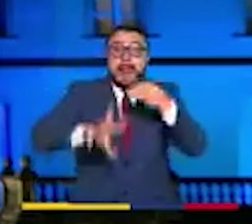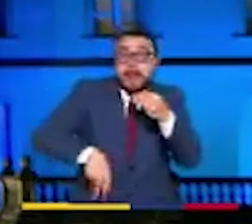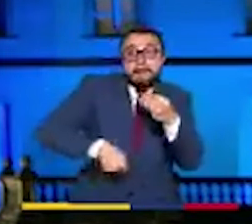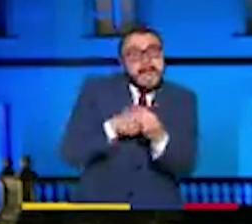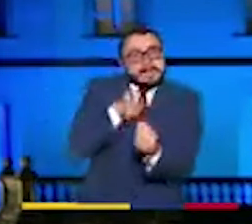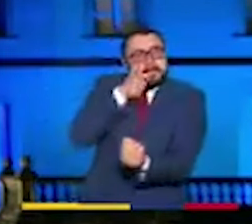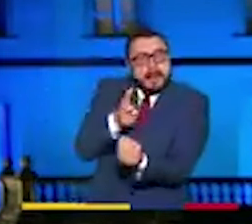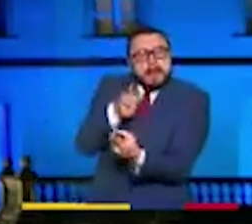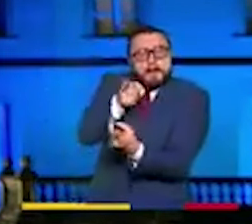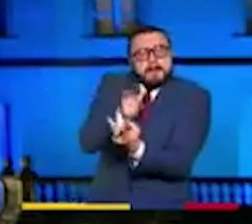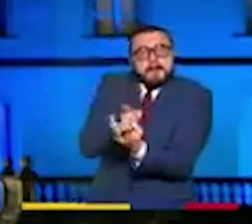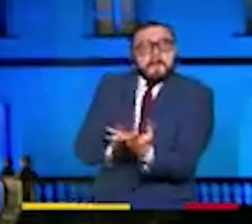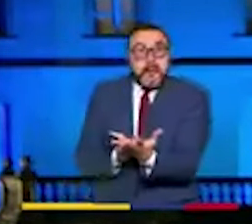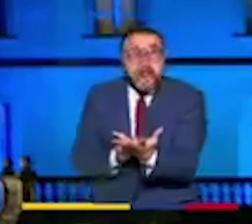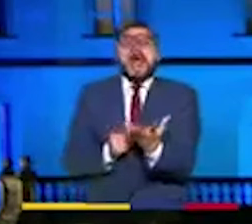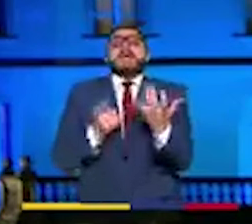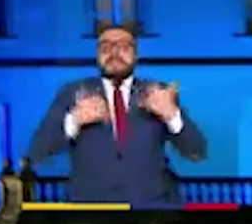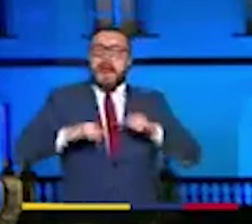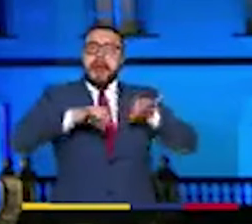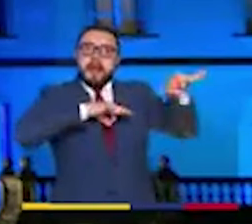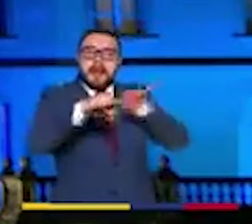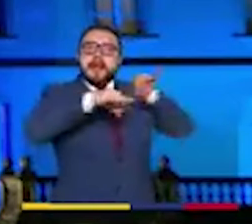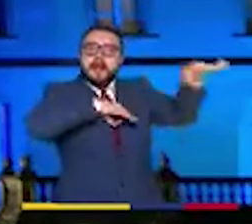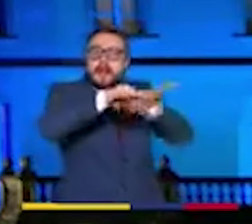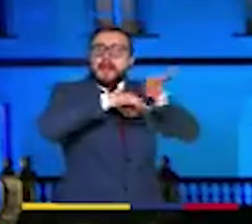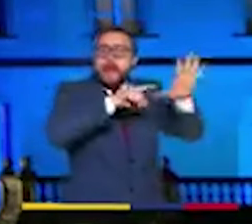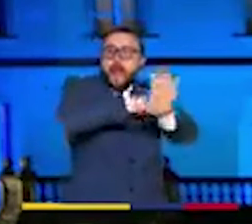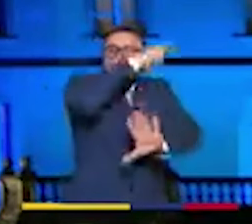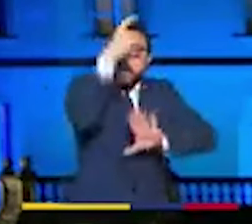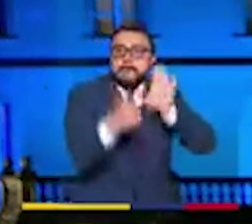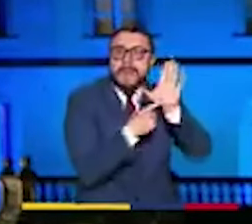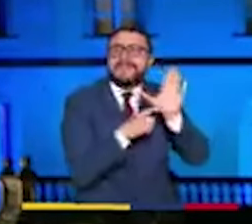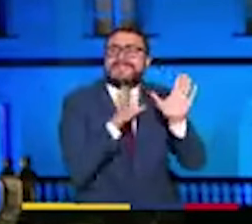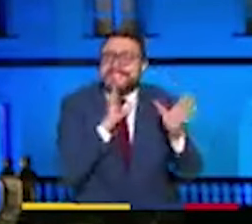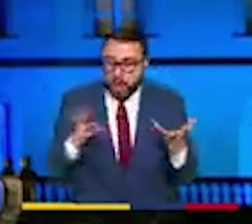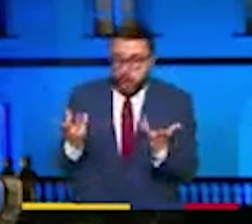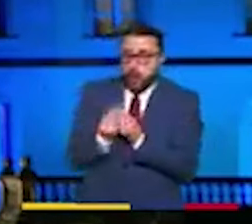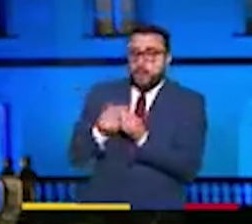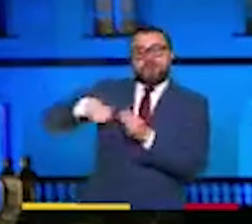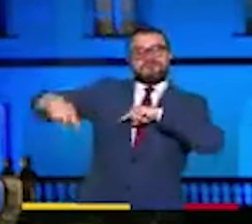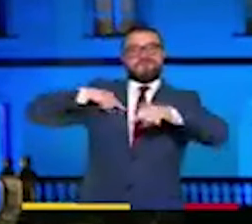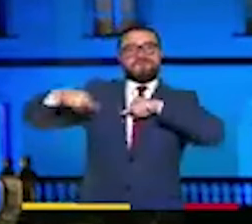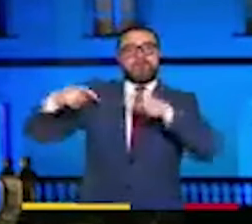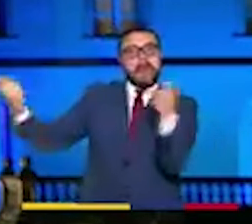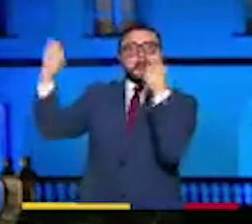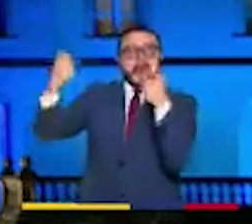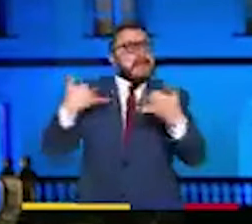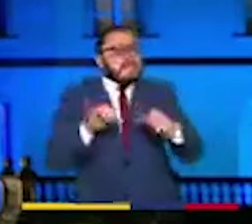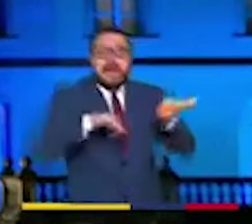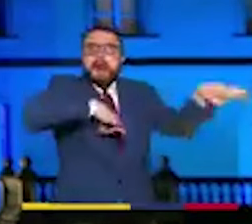iniciales, fueron debidamente explicadas por el equipo administrativo de la campaña. Hago un llamado